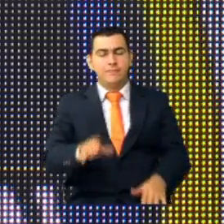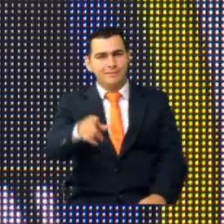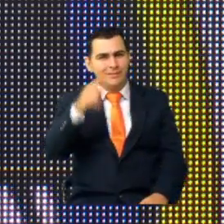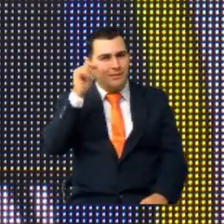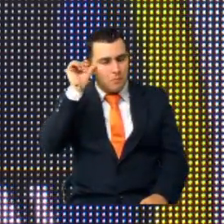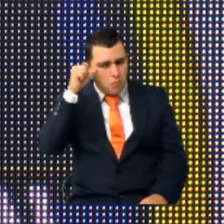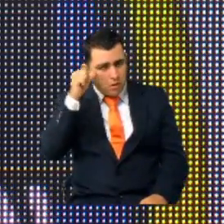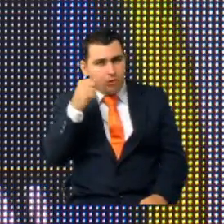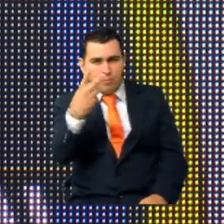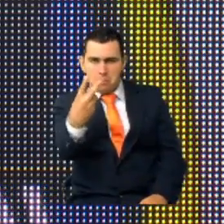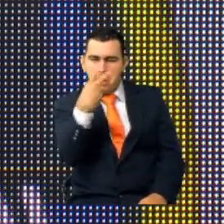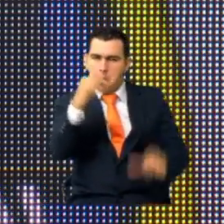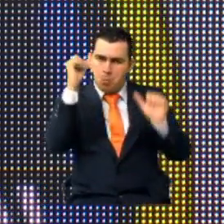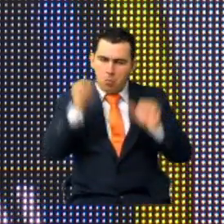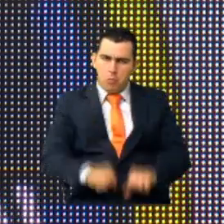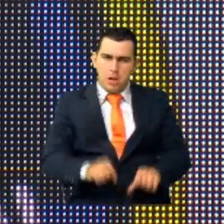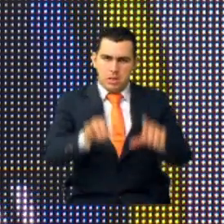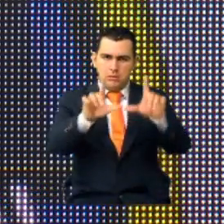nuestra página web